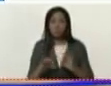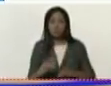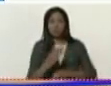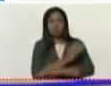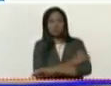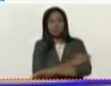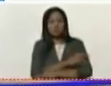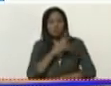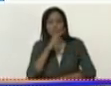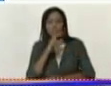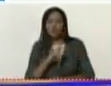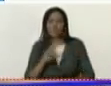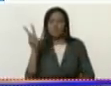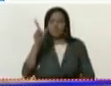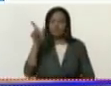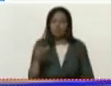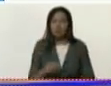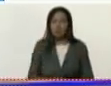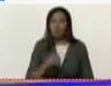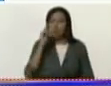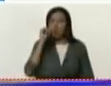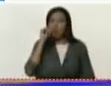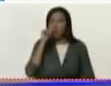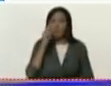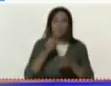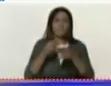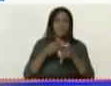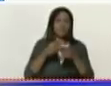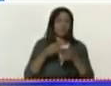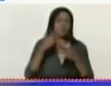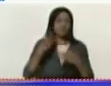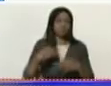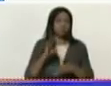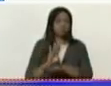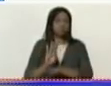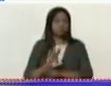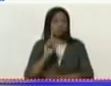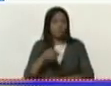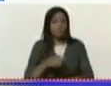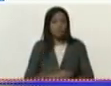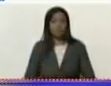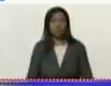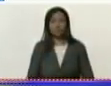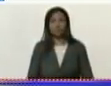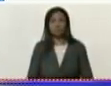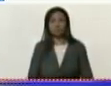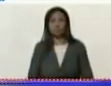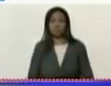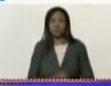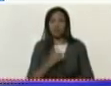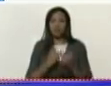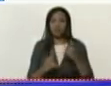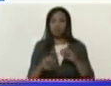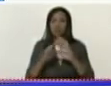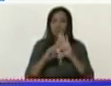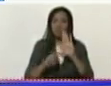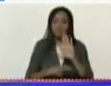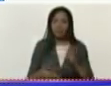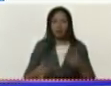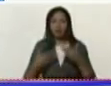derecha venezolanos. Es un tipo de peligro, de cuidado. La última medida que se le